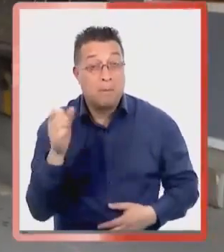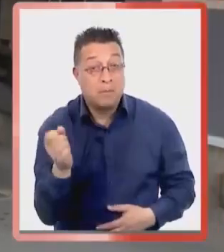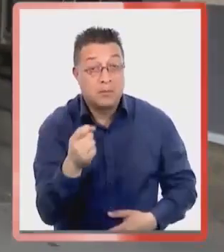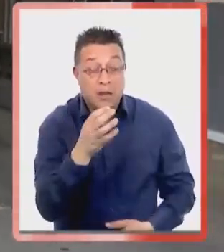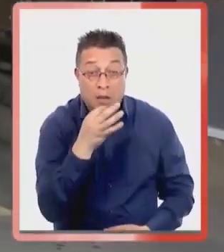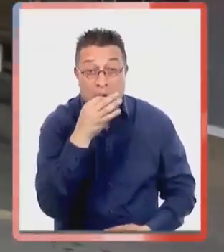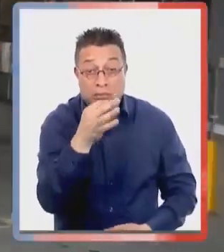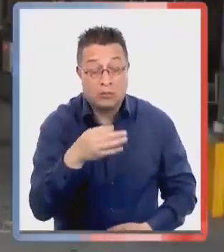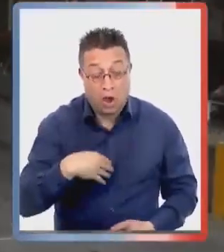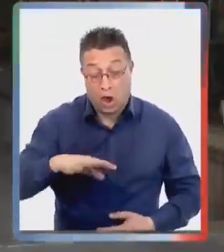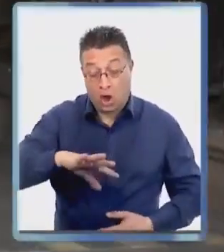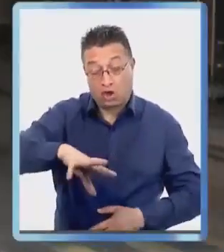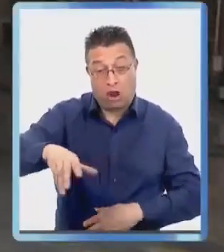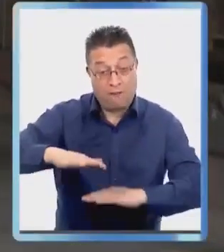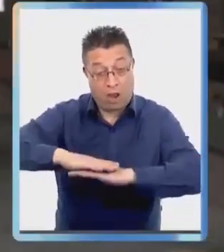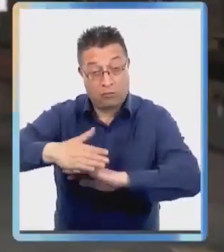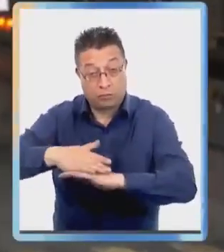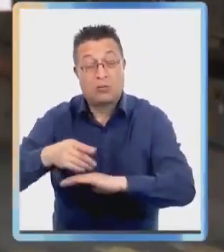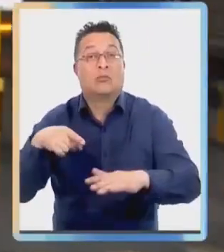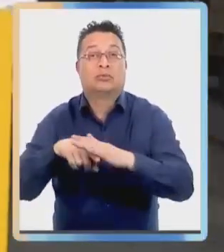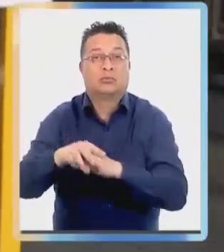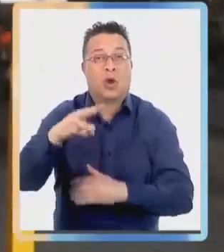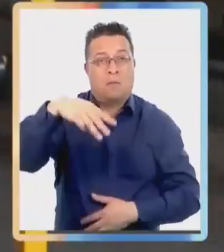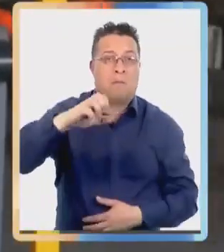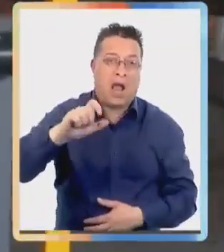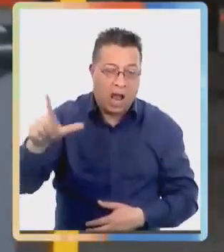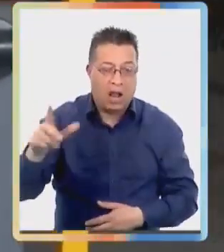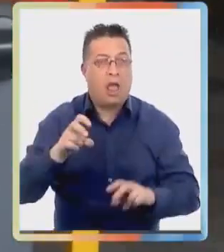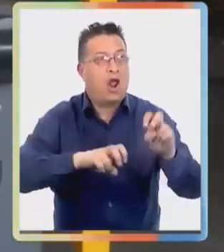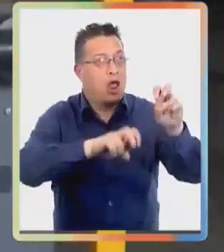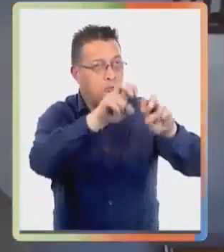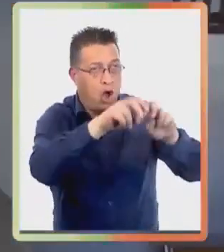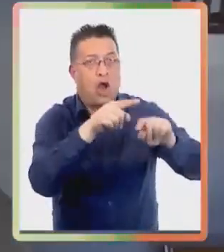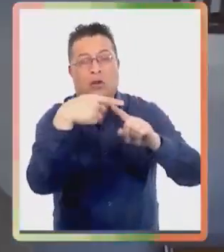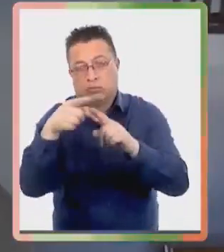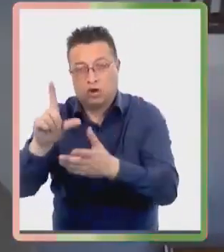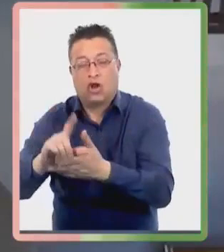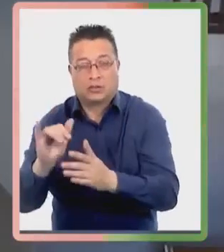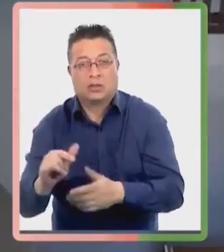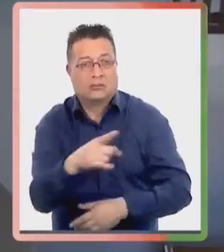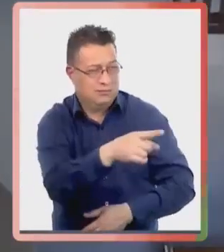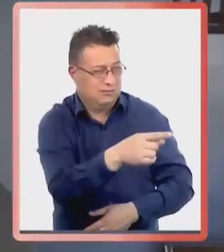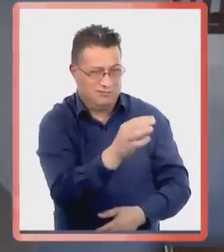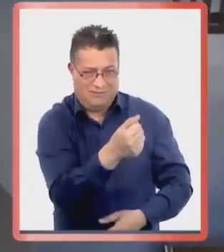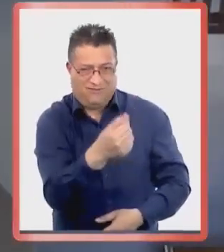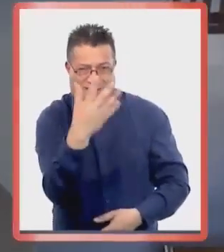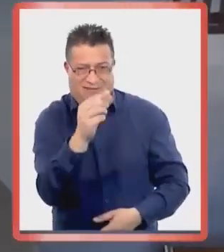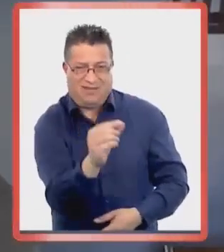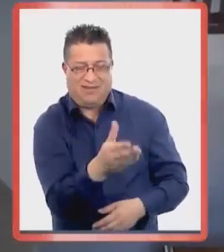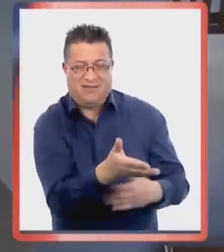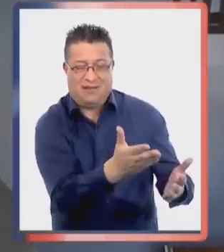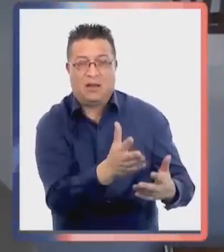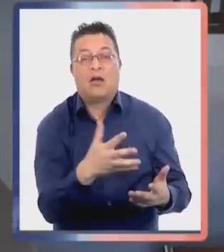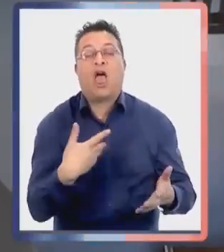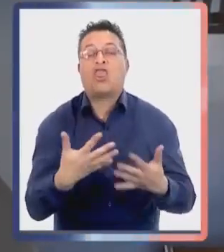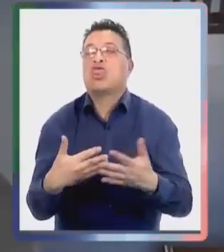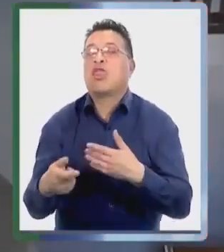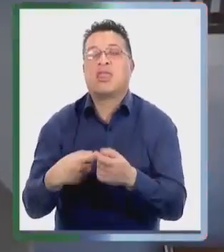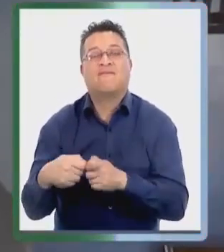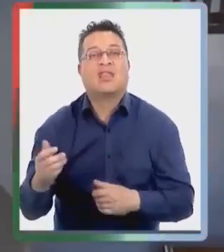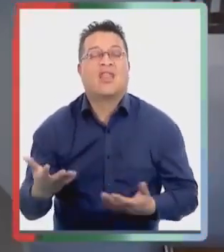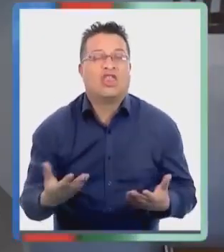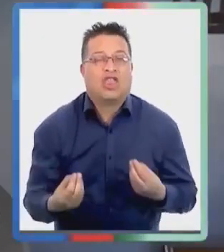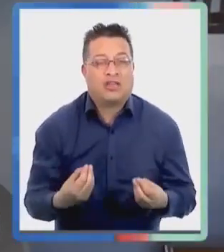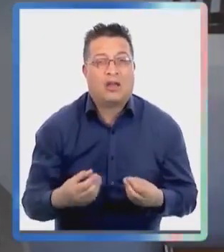advirtieron. Por ejemplo, el senador Fidel Espinosa, que si la Fiscalía no incautaba rápido los computadores de desarrollo social, esto iba a